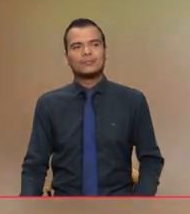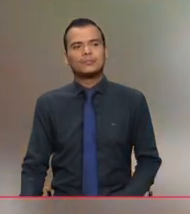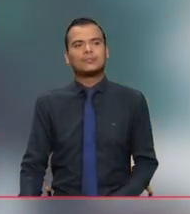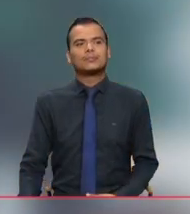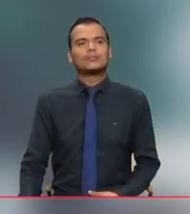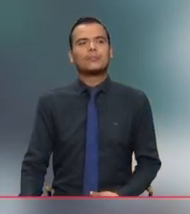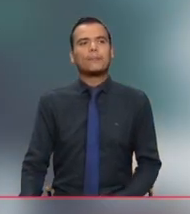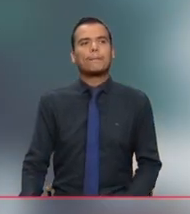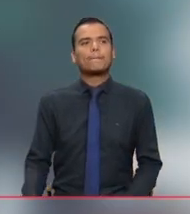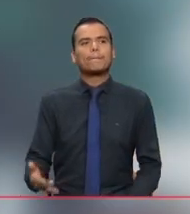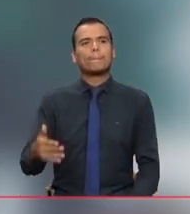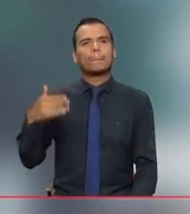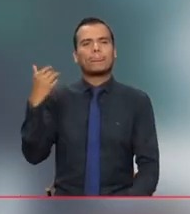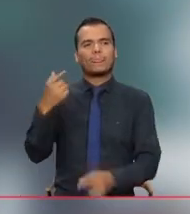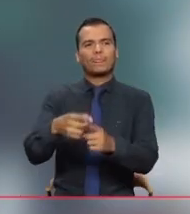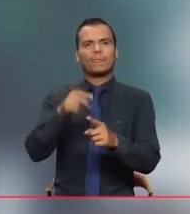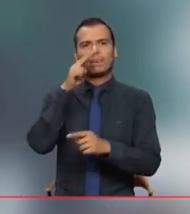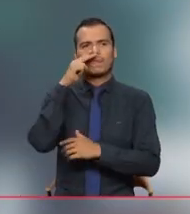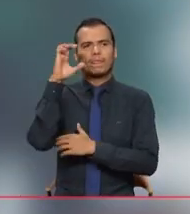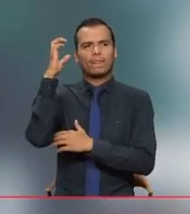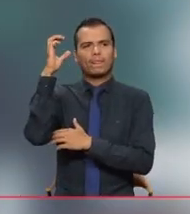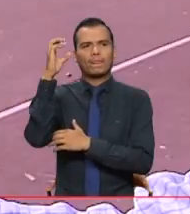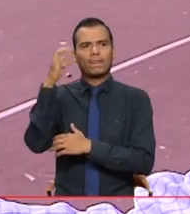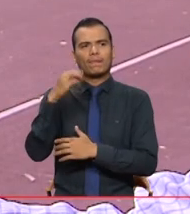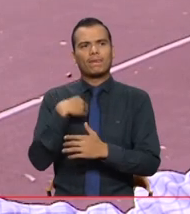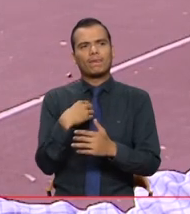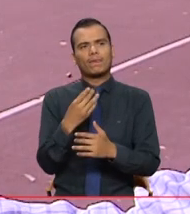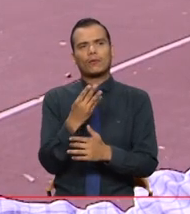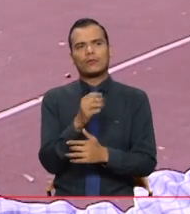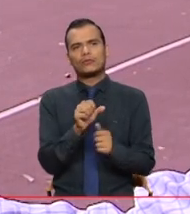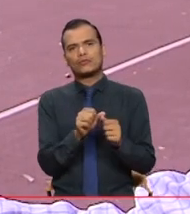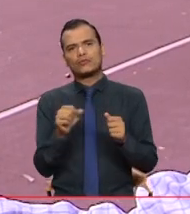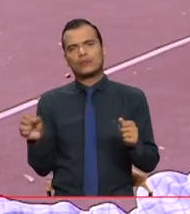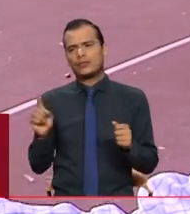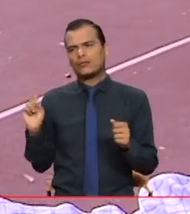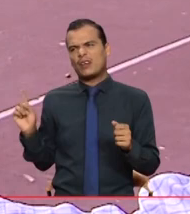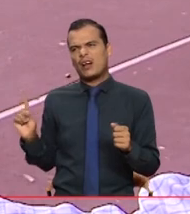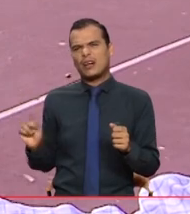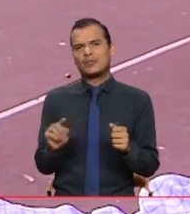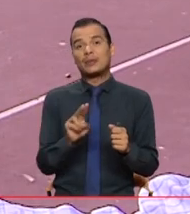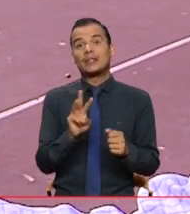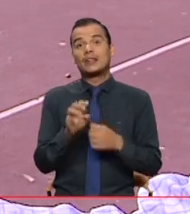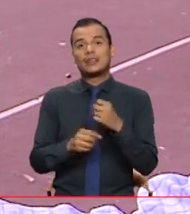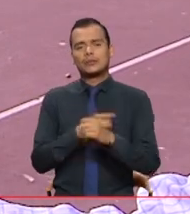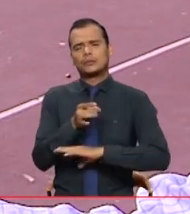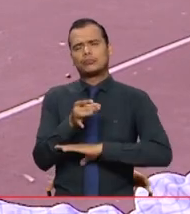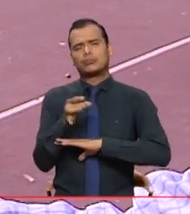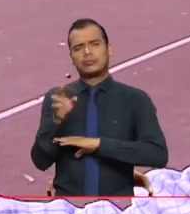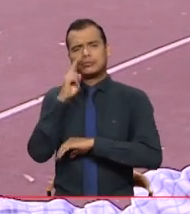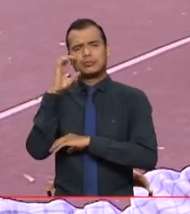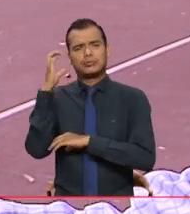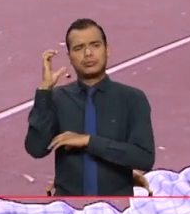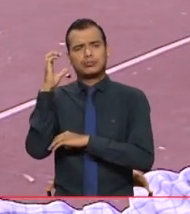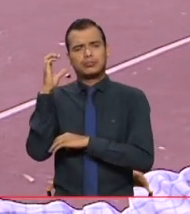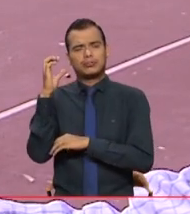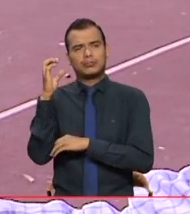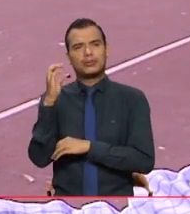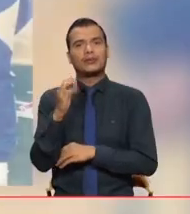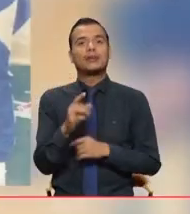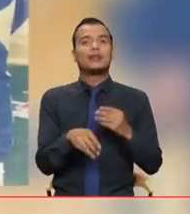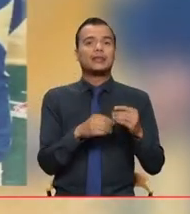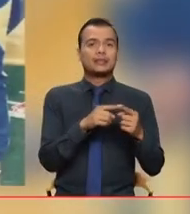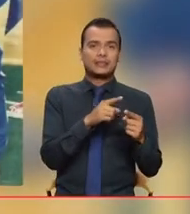Llegué a ostentar el récord nacional de 400 metros, 23 años, tuve el récord de 100, récord de